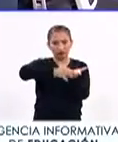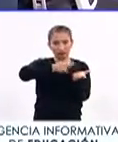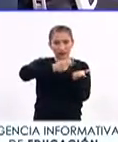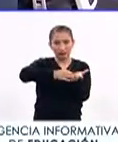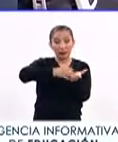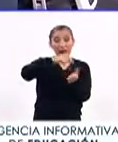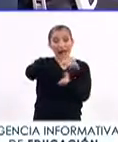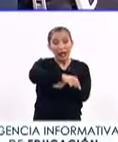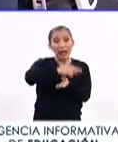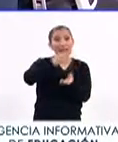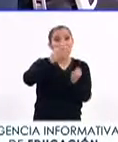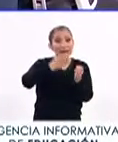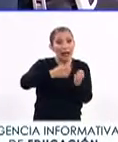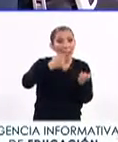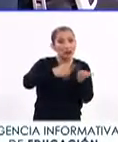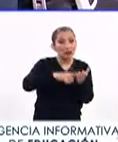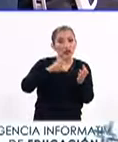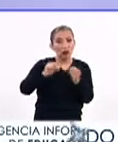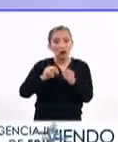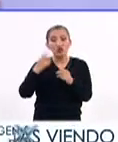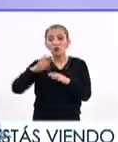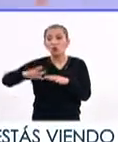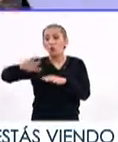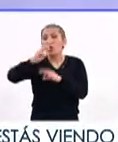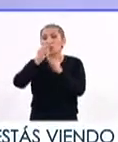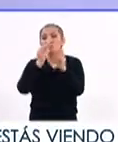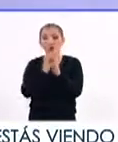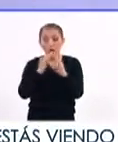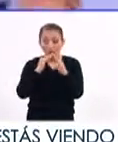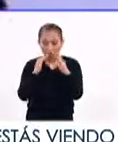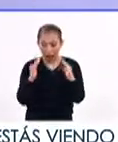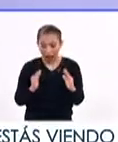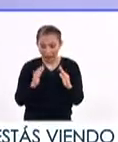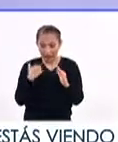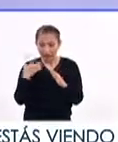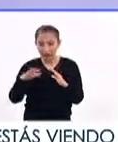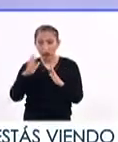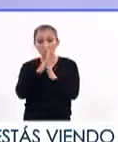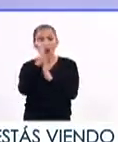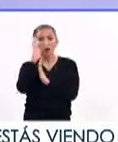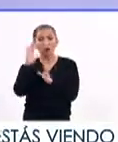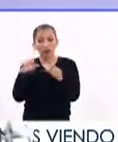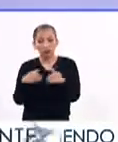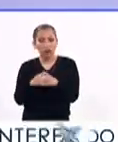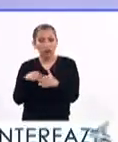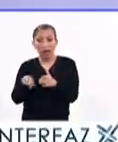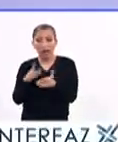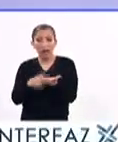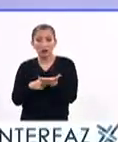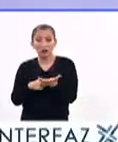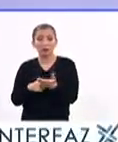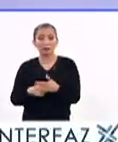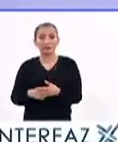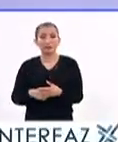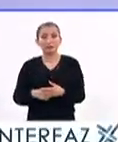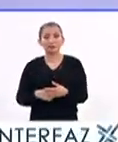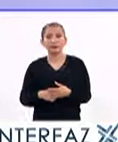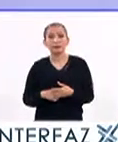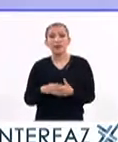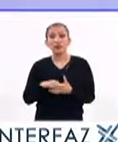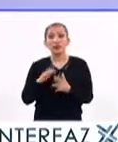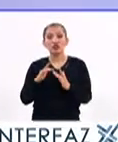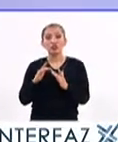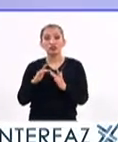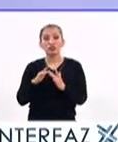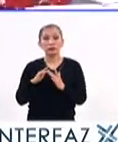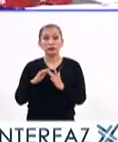O sea, estaba y no estaba. Su universo era su casa y su biblioteca, que estaba dentro de la casa. Entonces el